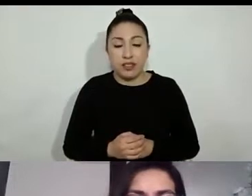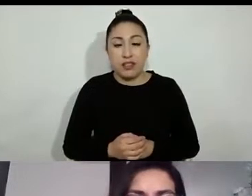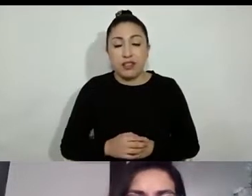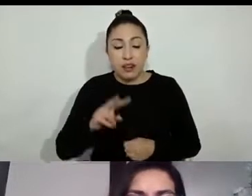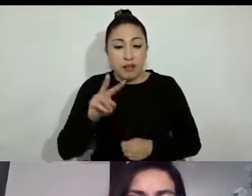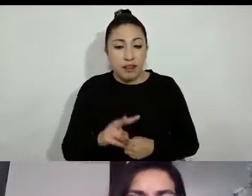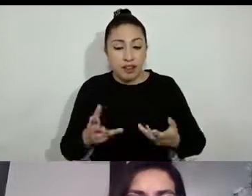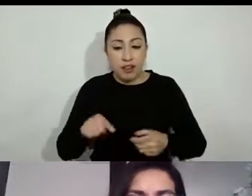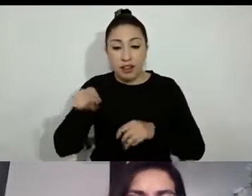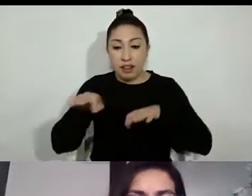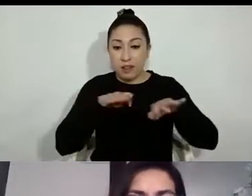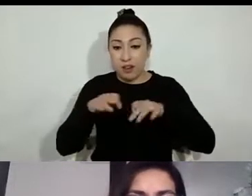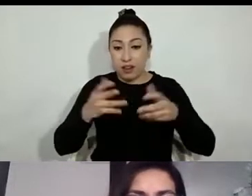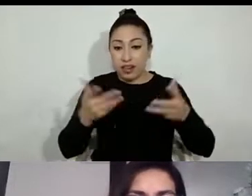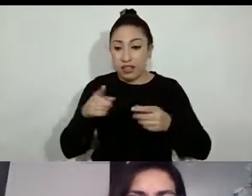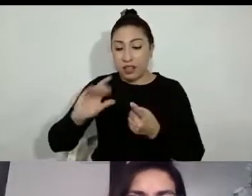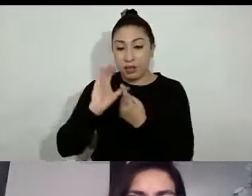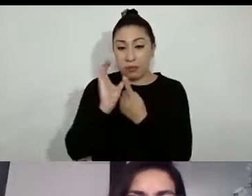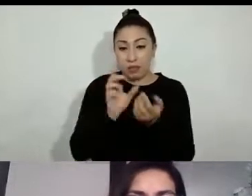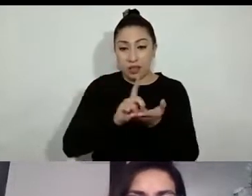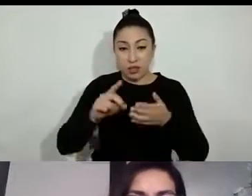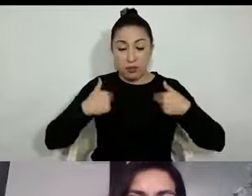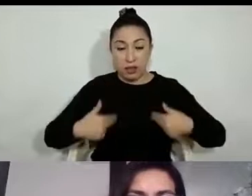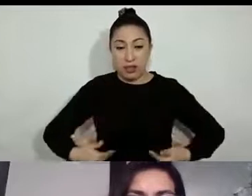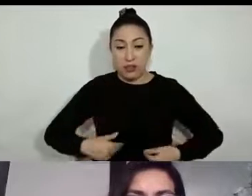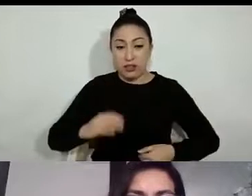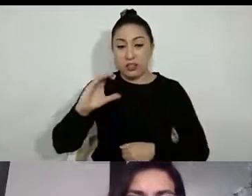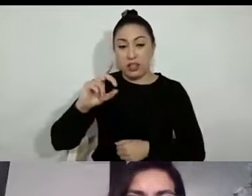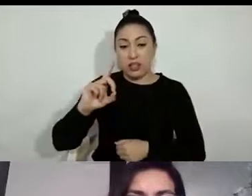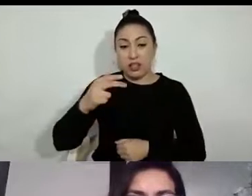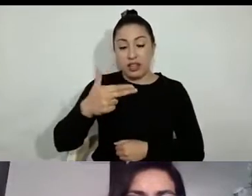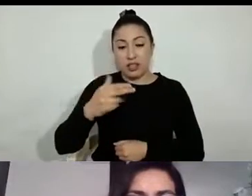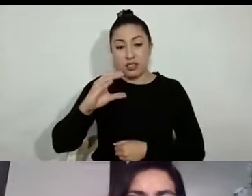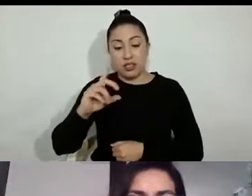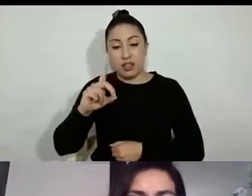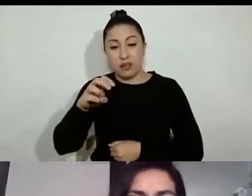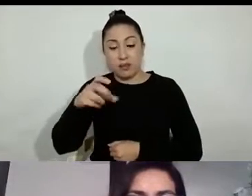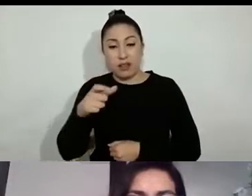comisión son muy insignificantes,